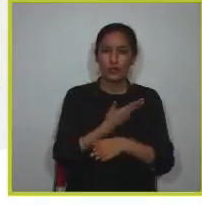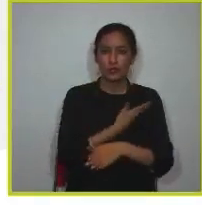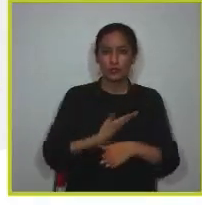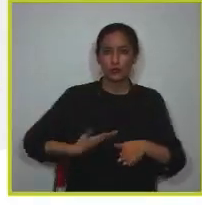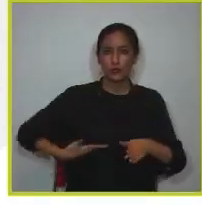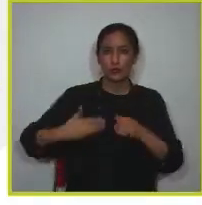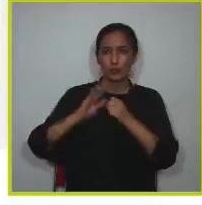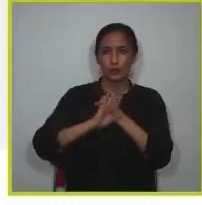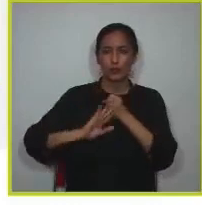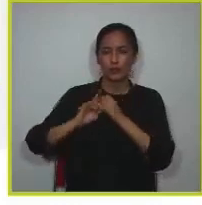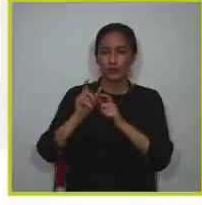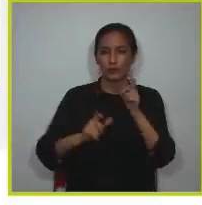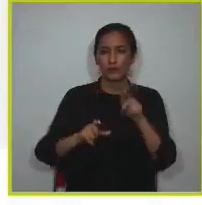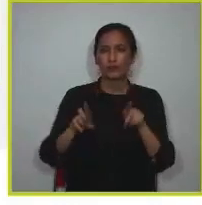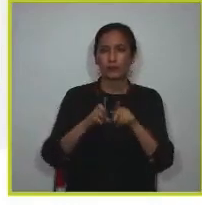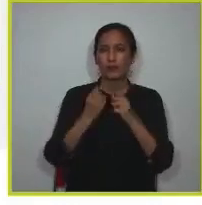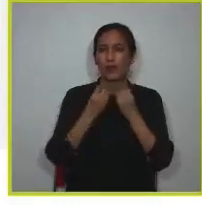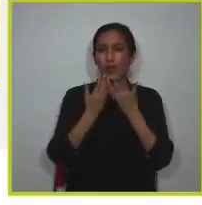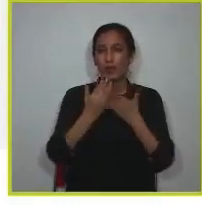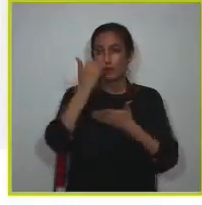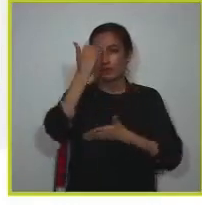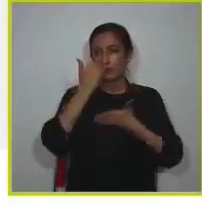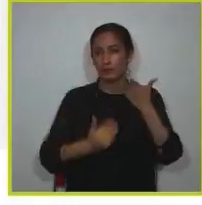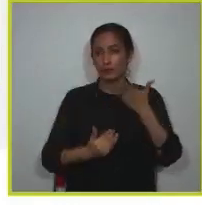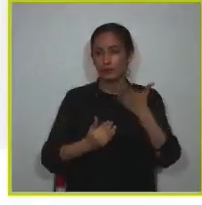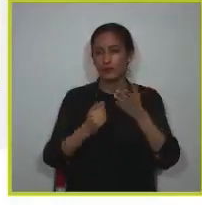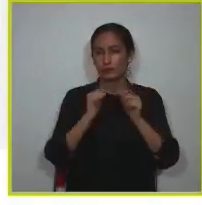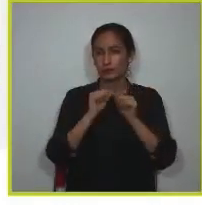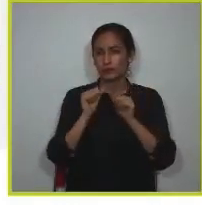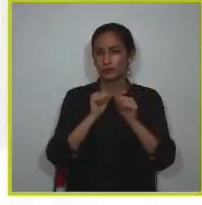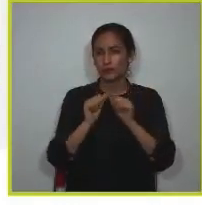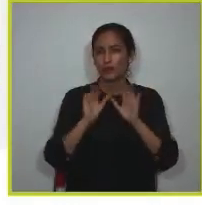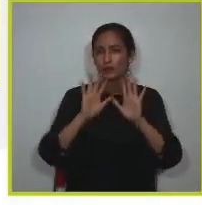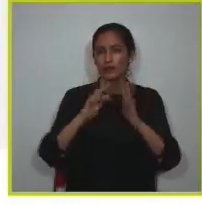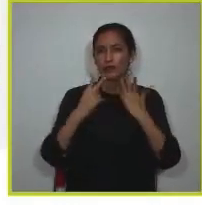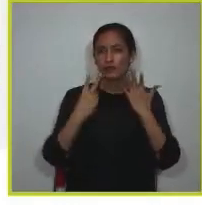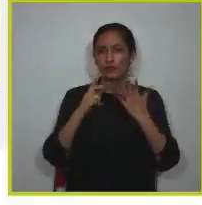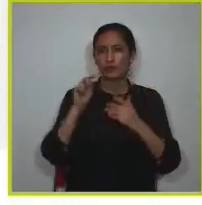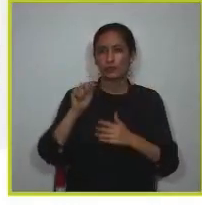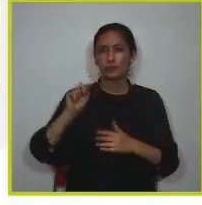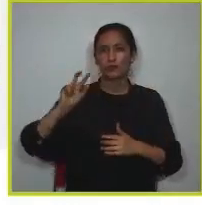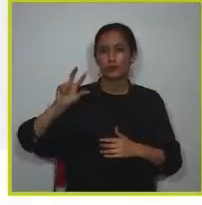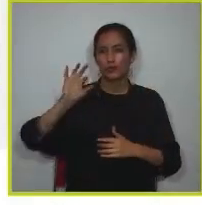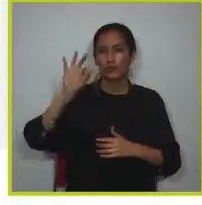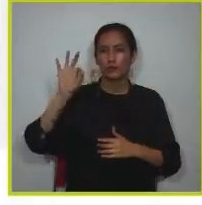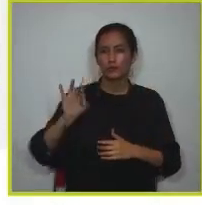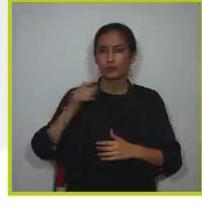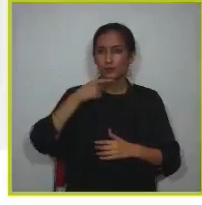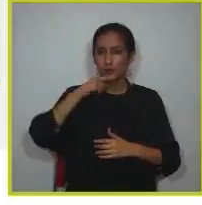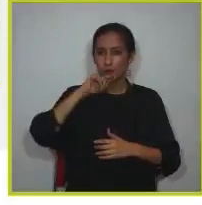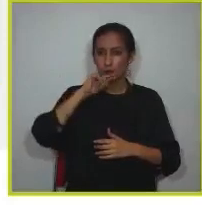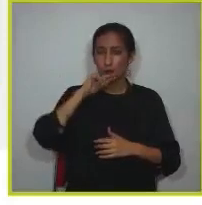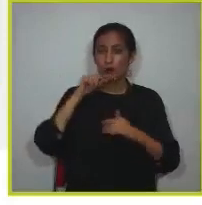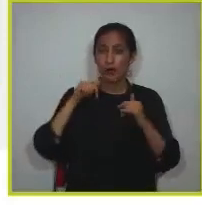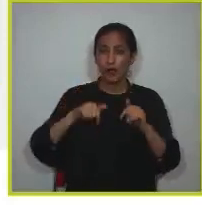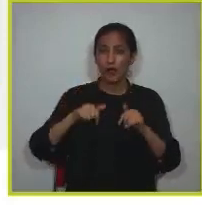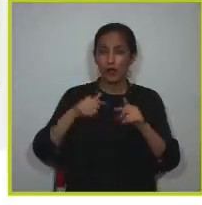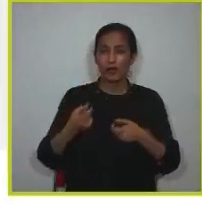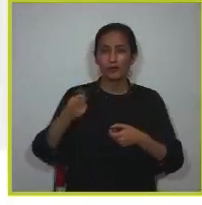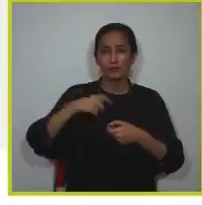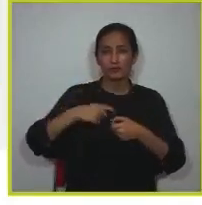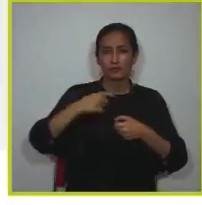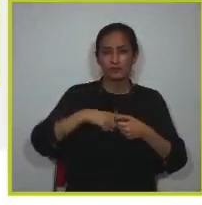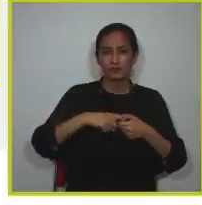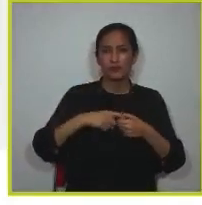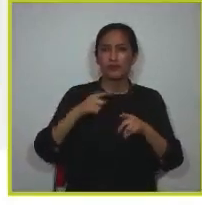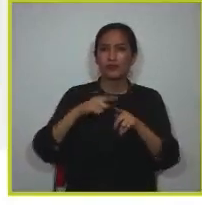pueblo que nos reporta una cifra bastante dramática solo el 17.3% de mujeres a la fecha logra participar